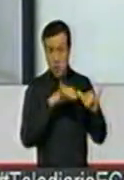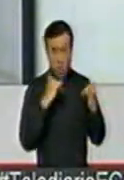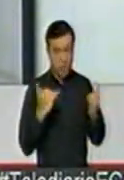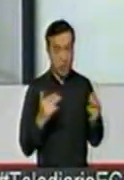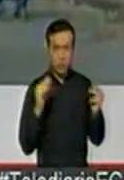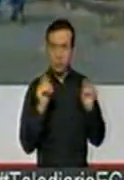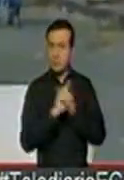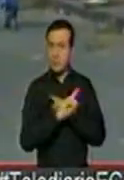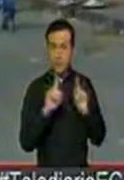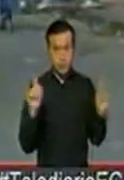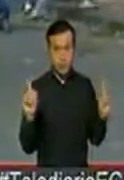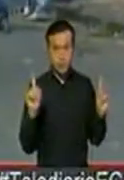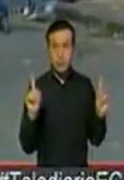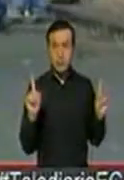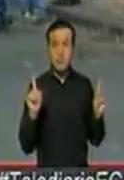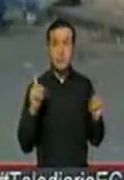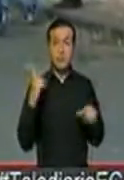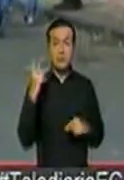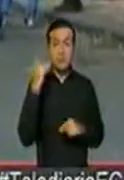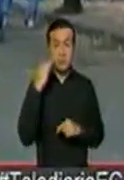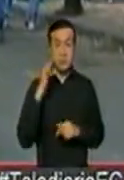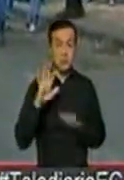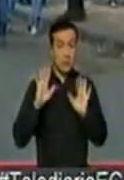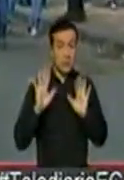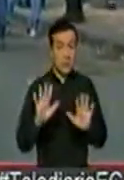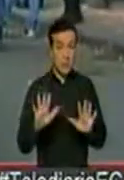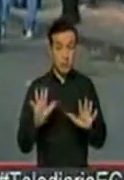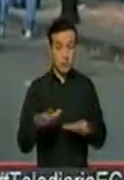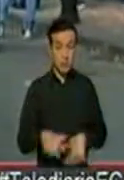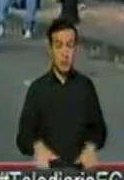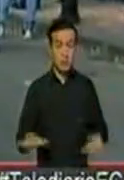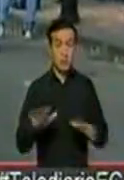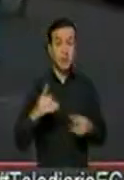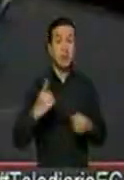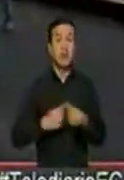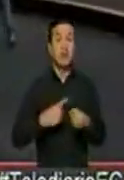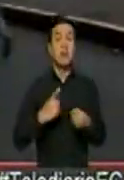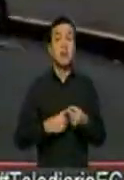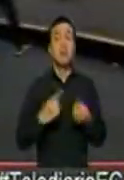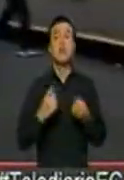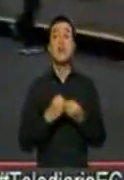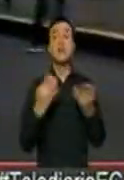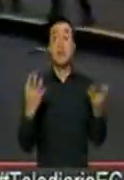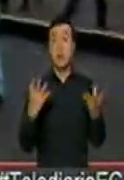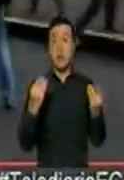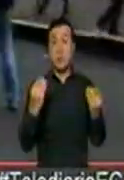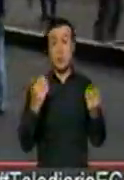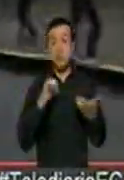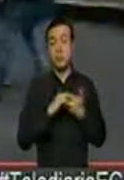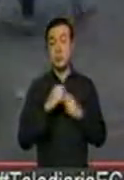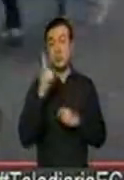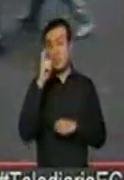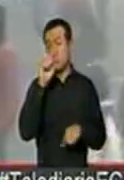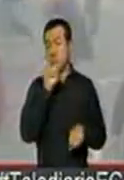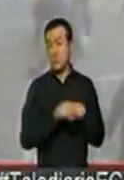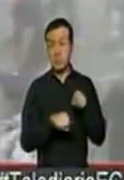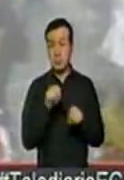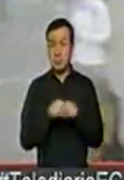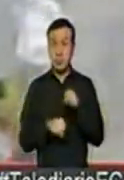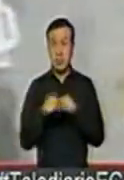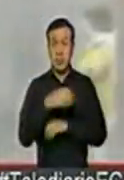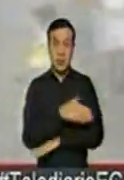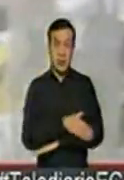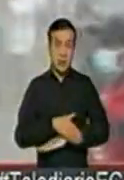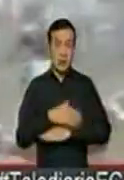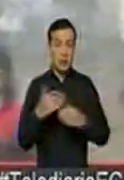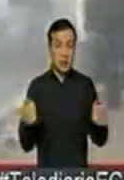lo adecuado. Durante los 12 días de protestas que se registraron en Quito, se reportó varias decenas de actos vandálicos, vías